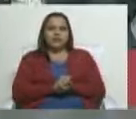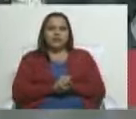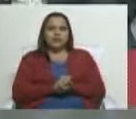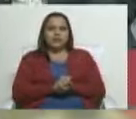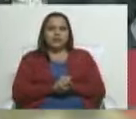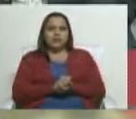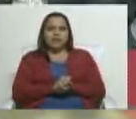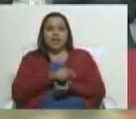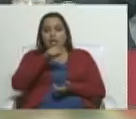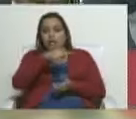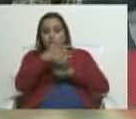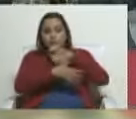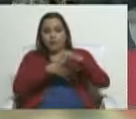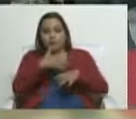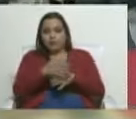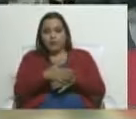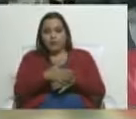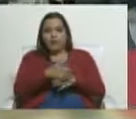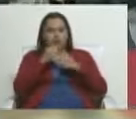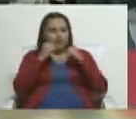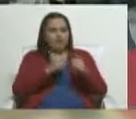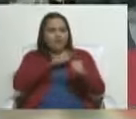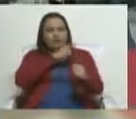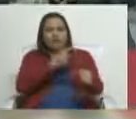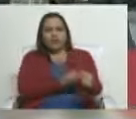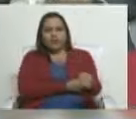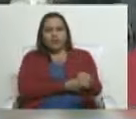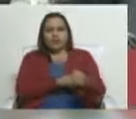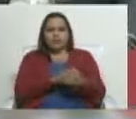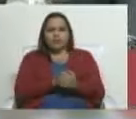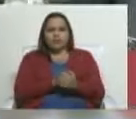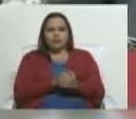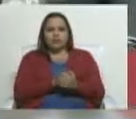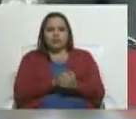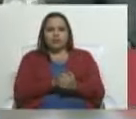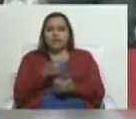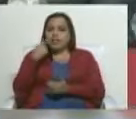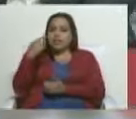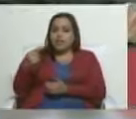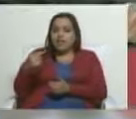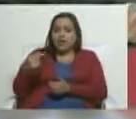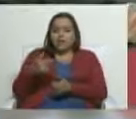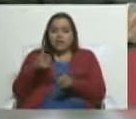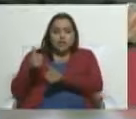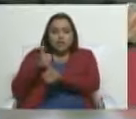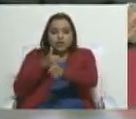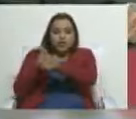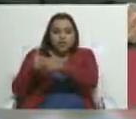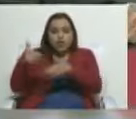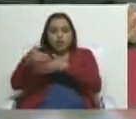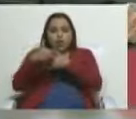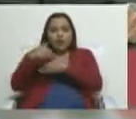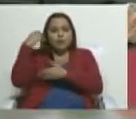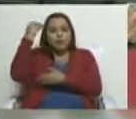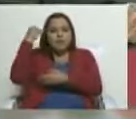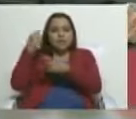son sumamente violentos y que son violencias veladas. Porque él está hablando de que la persecución contra aquellos que piensan distintos. ¿Se está diciendo